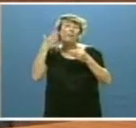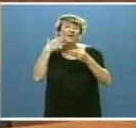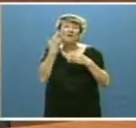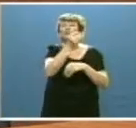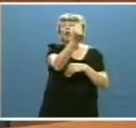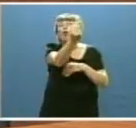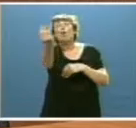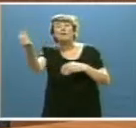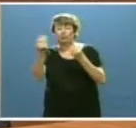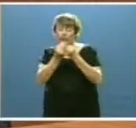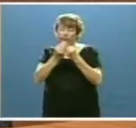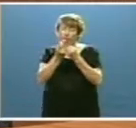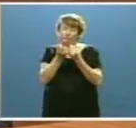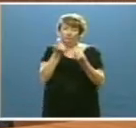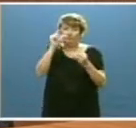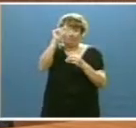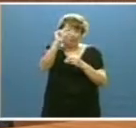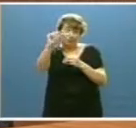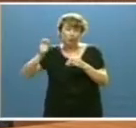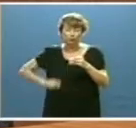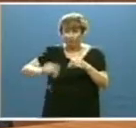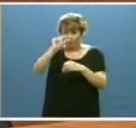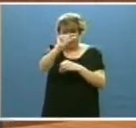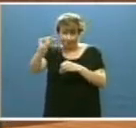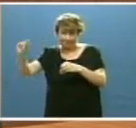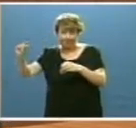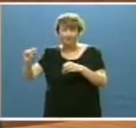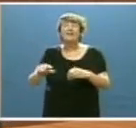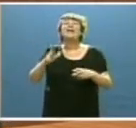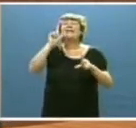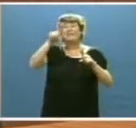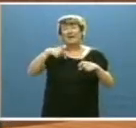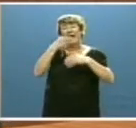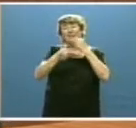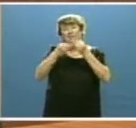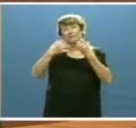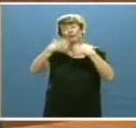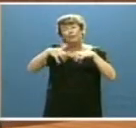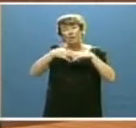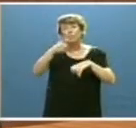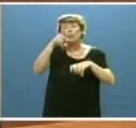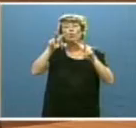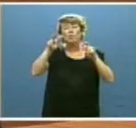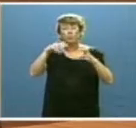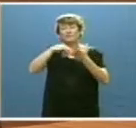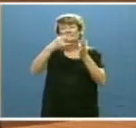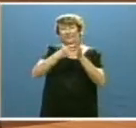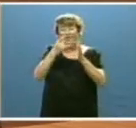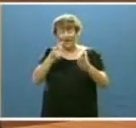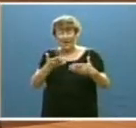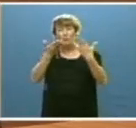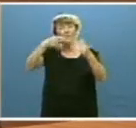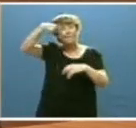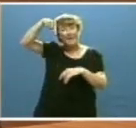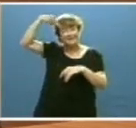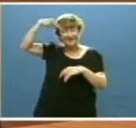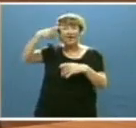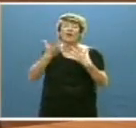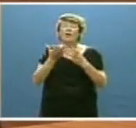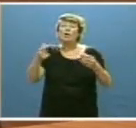los jóvenes con menos recursos pondremos en marcha además un nuevo sistema de ayudas para másteres cofinanciado